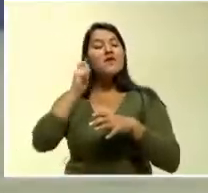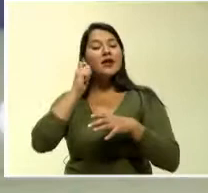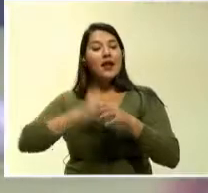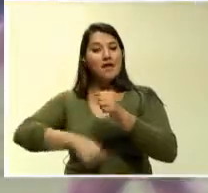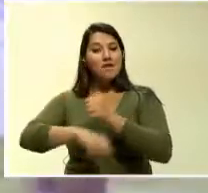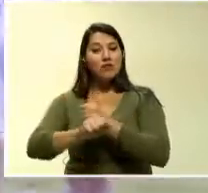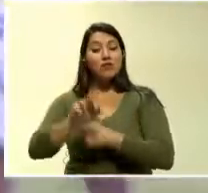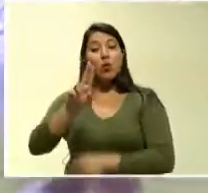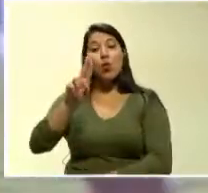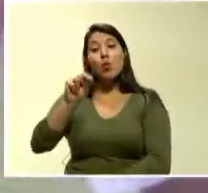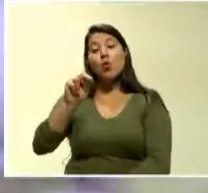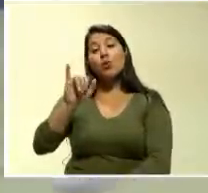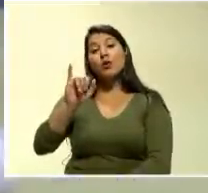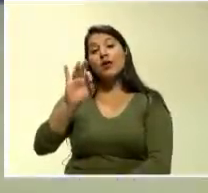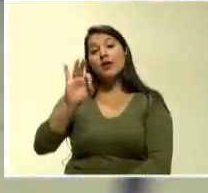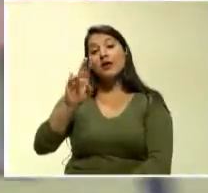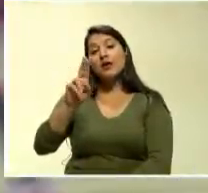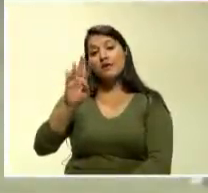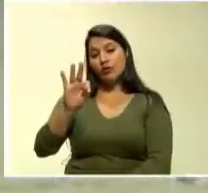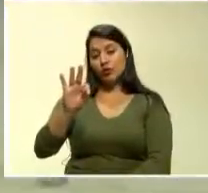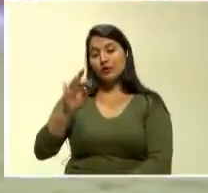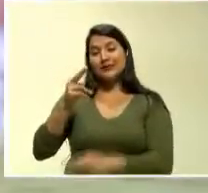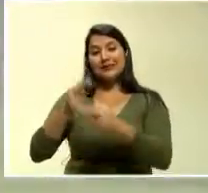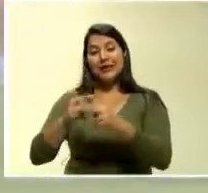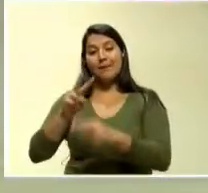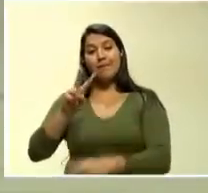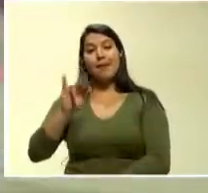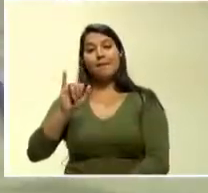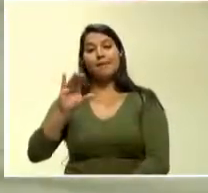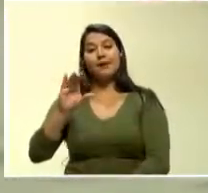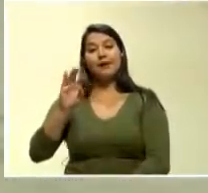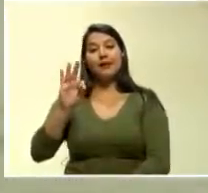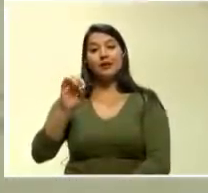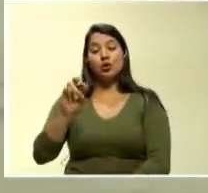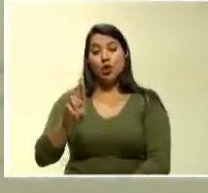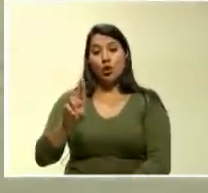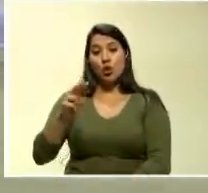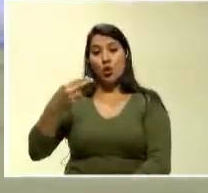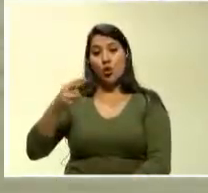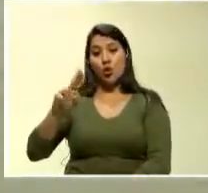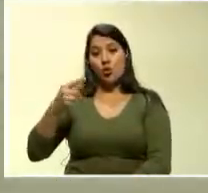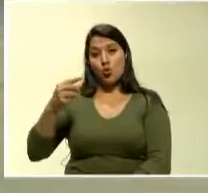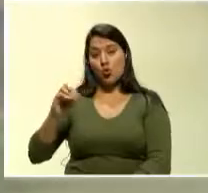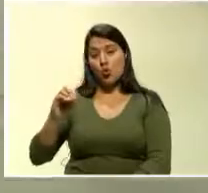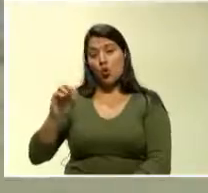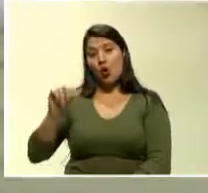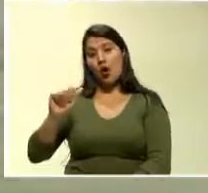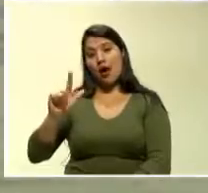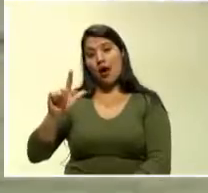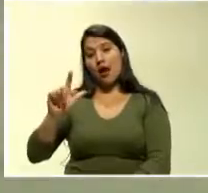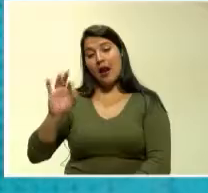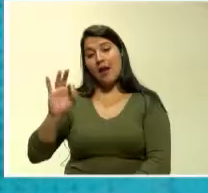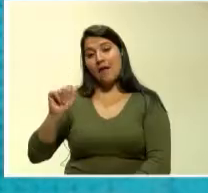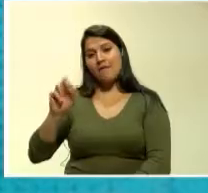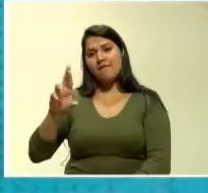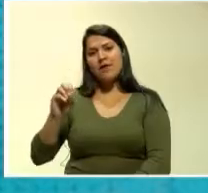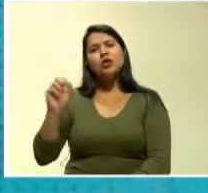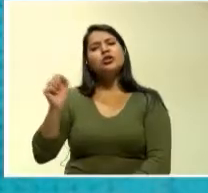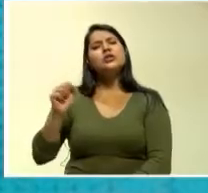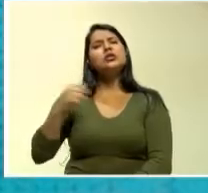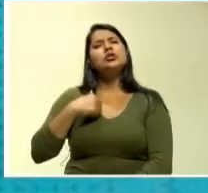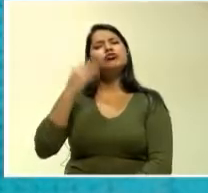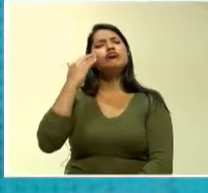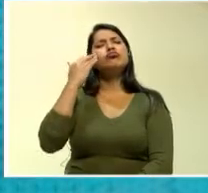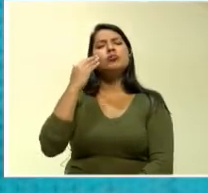Fútbol, Unifut, Víctor Hugo Alfaro. Sí, sí, claro, yo por lo menos estoy muy consciente y le he hablado con los dirigentes que no